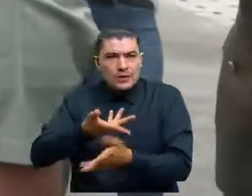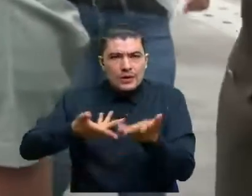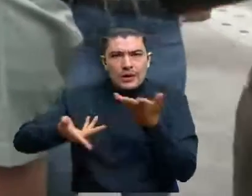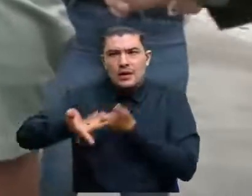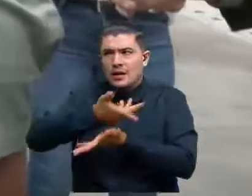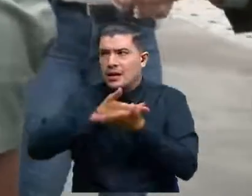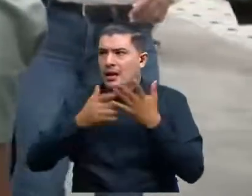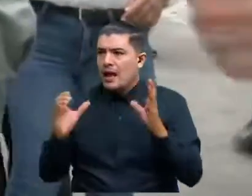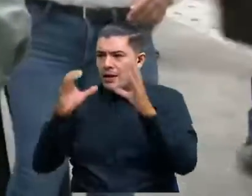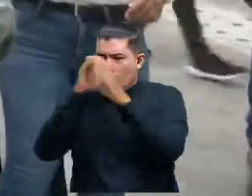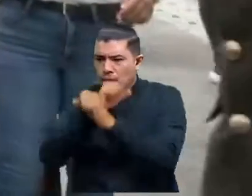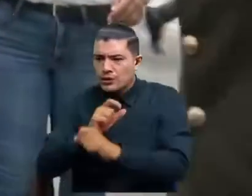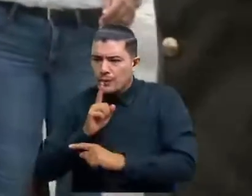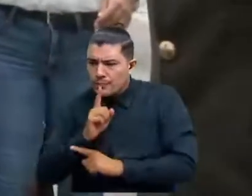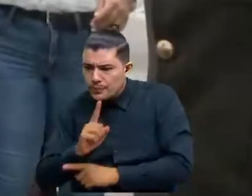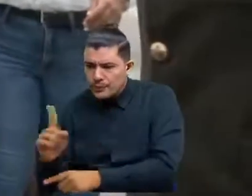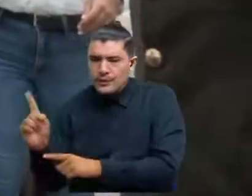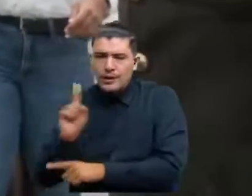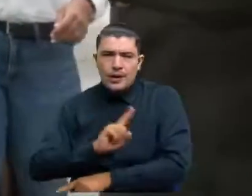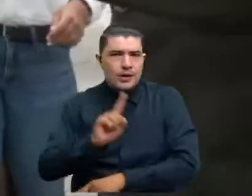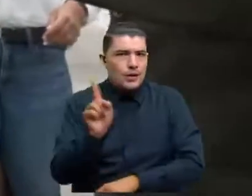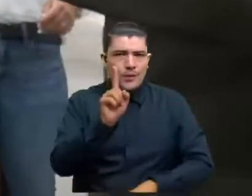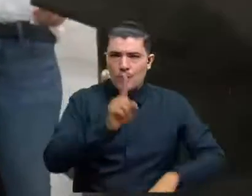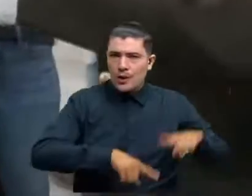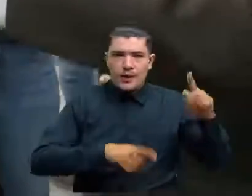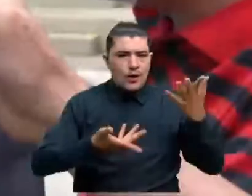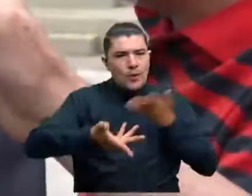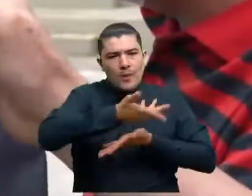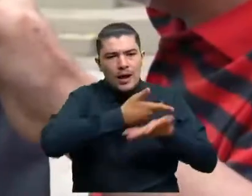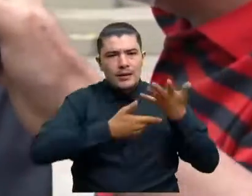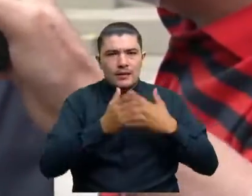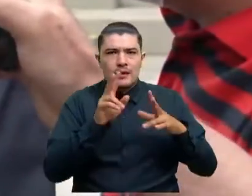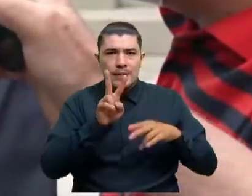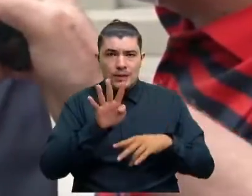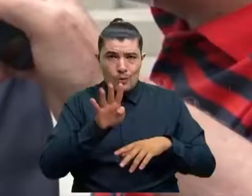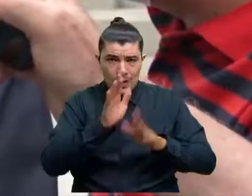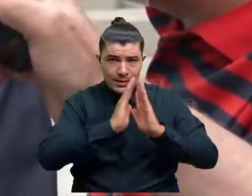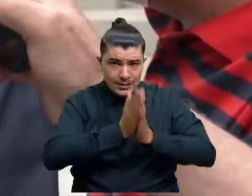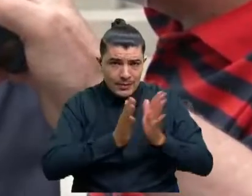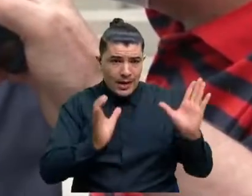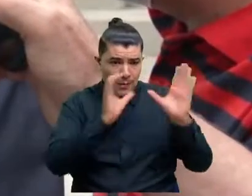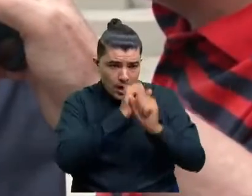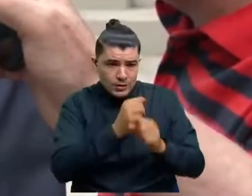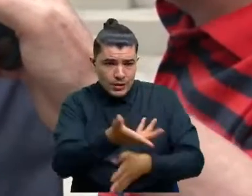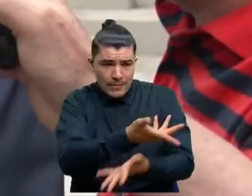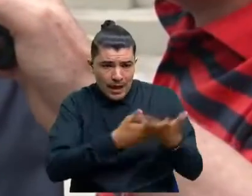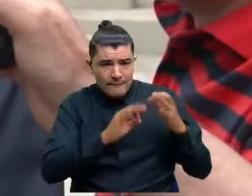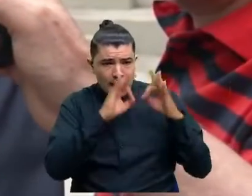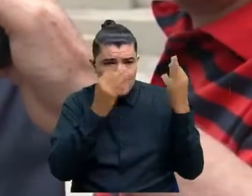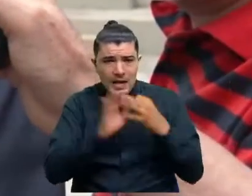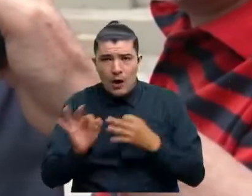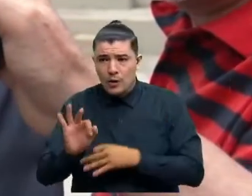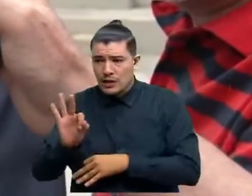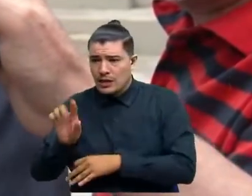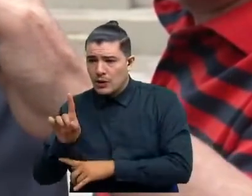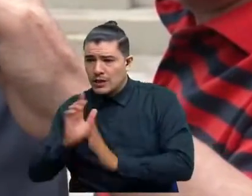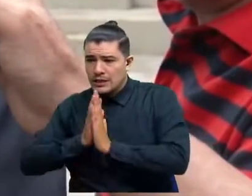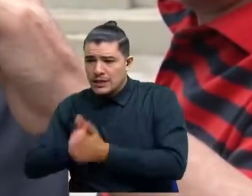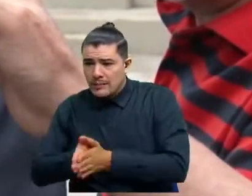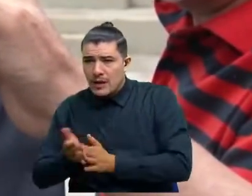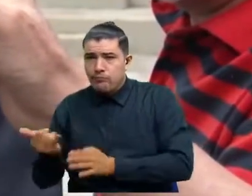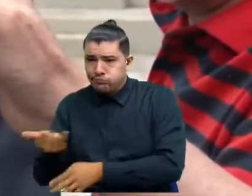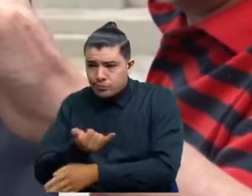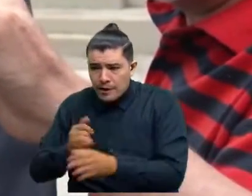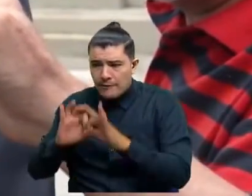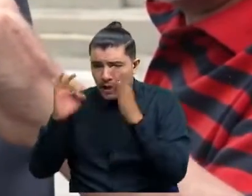noche de velitas que no van a poder compartir la noche del 24 que no van a poder ser el fin de años con sus seres queridos porque van a estar